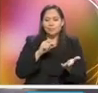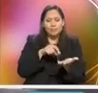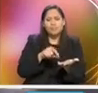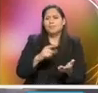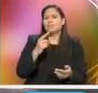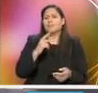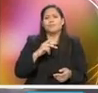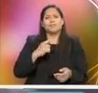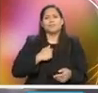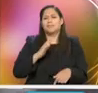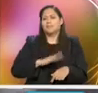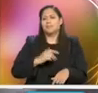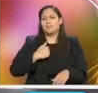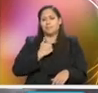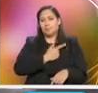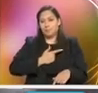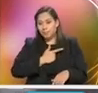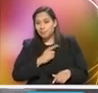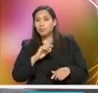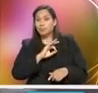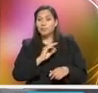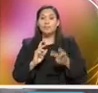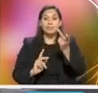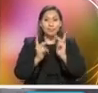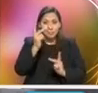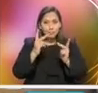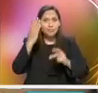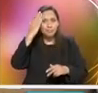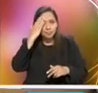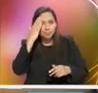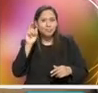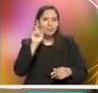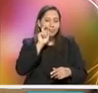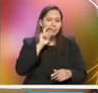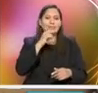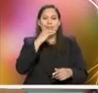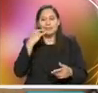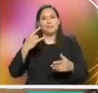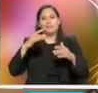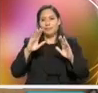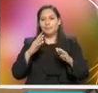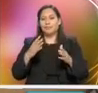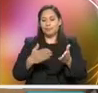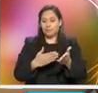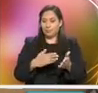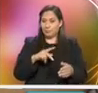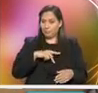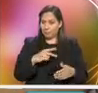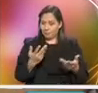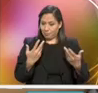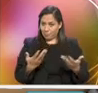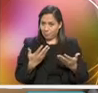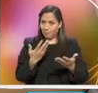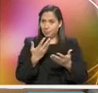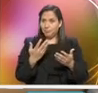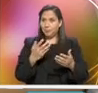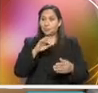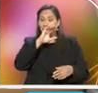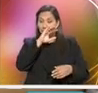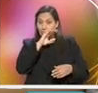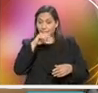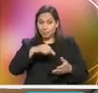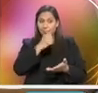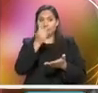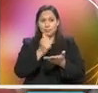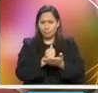nosotros queramos, pueden ser hortalizas para cocinar con nuestra propia cosecha, qué increíble, ¿no? En una